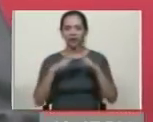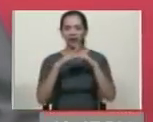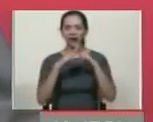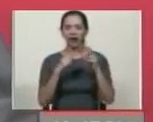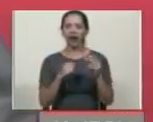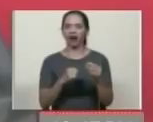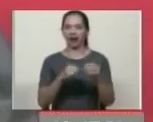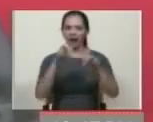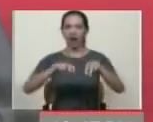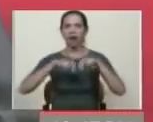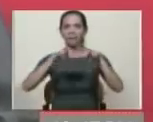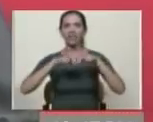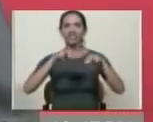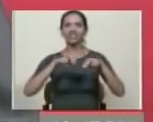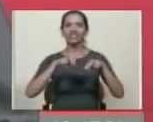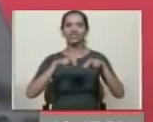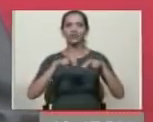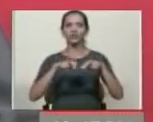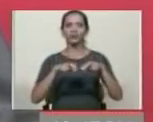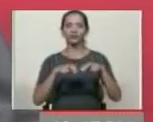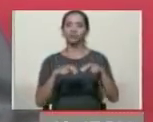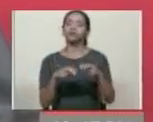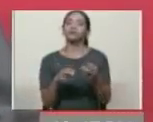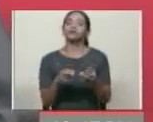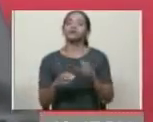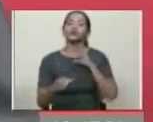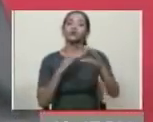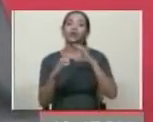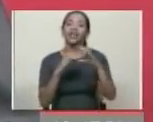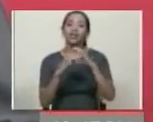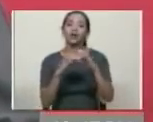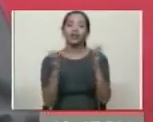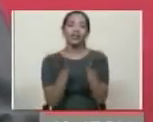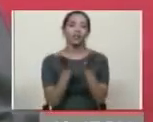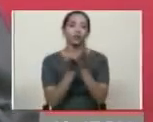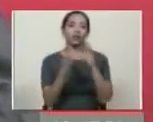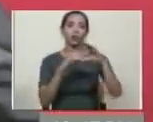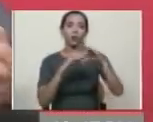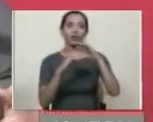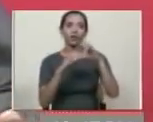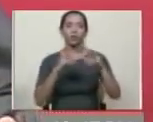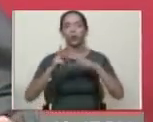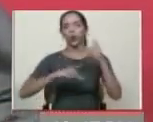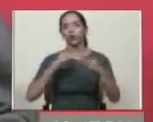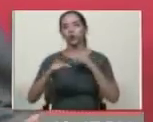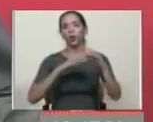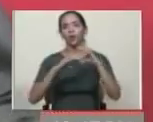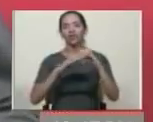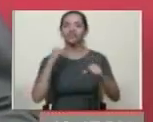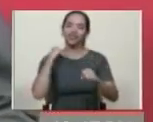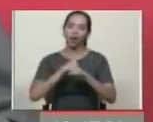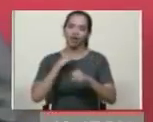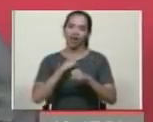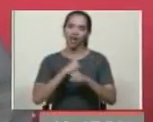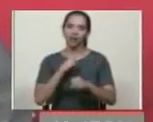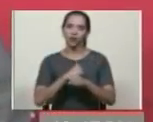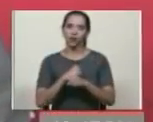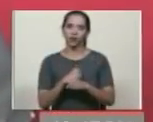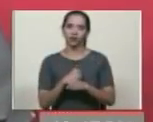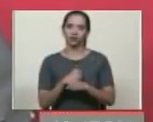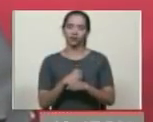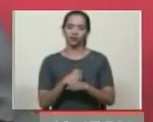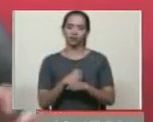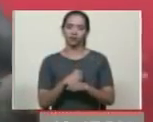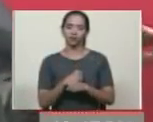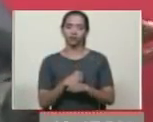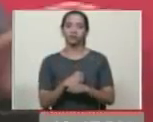campesinos comunicadores, con estudiantes comunicadores, productores comunicadores, trabajadores, la empresa de los trabajadores también